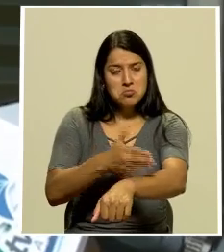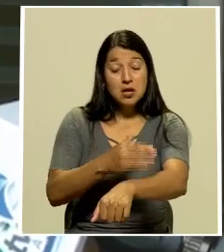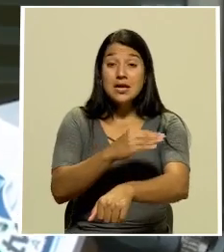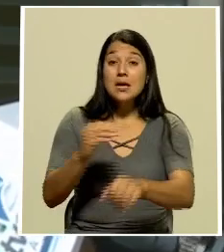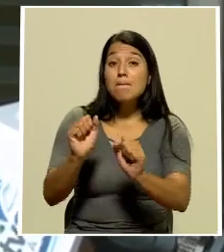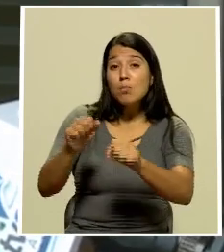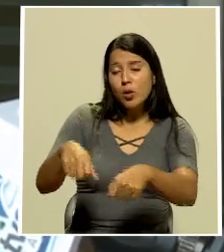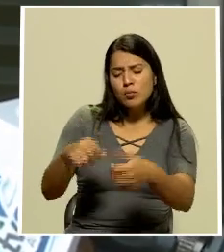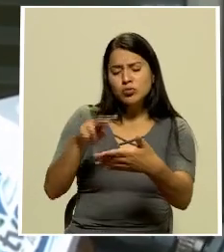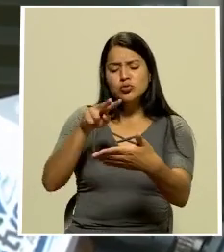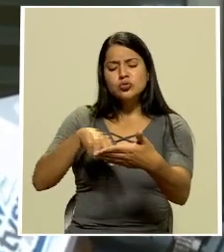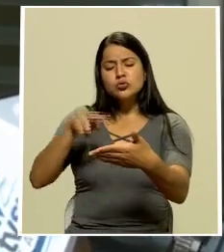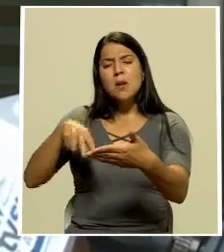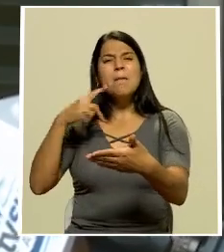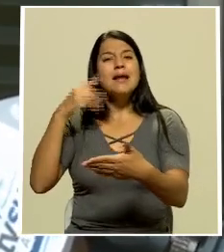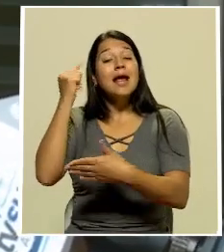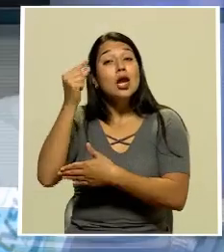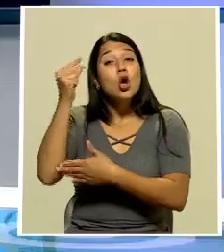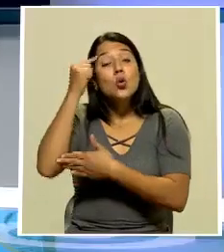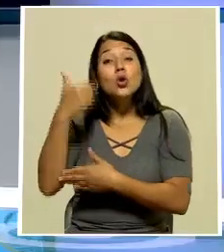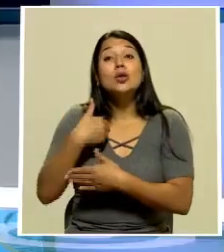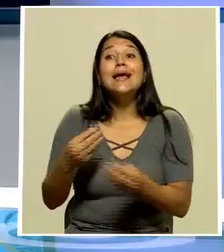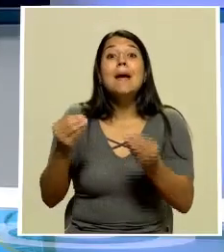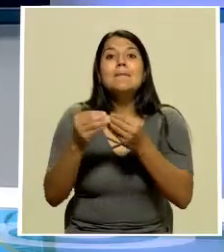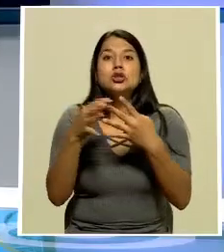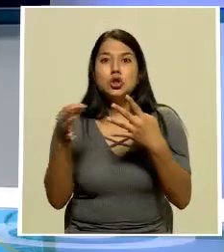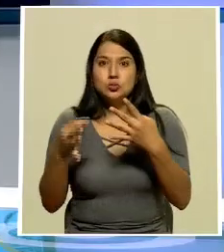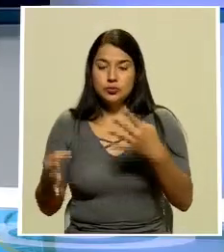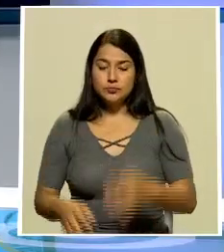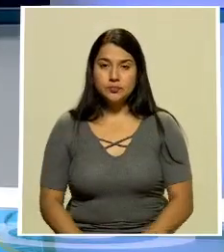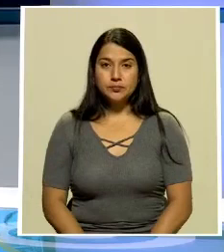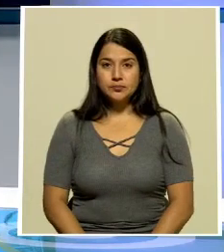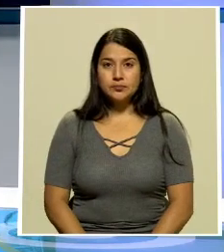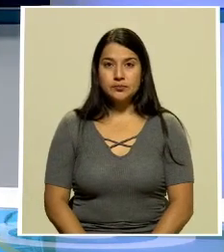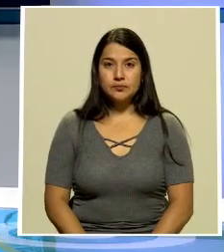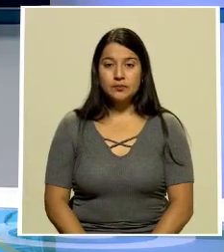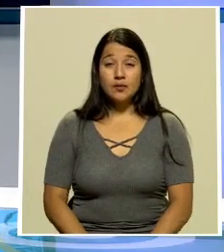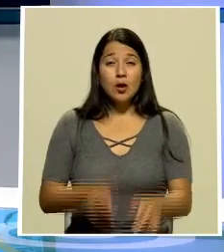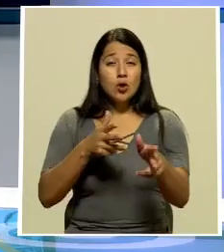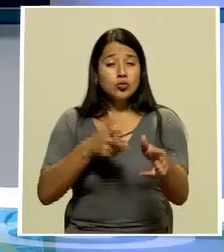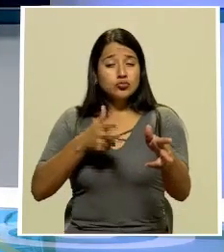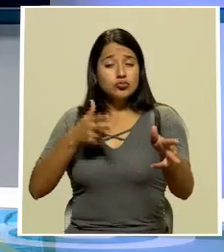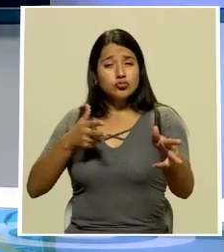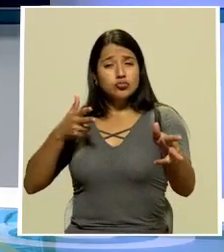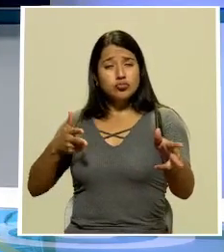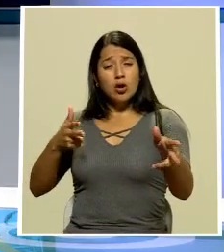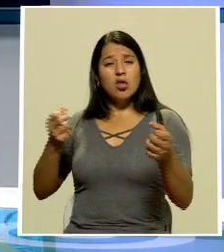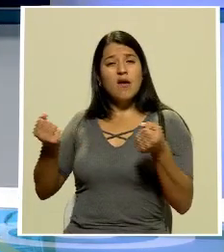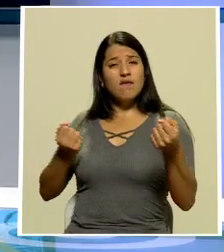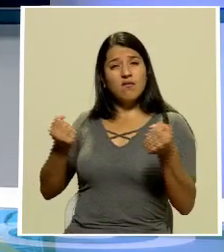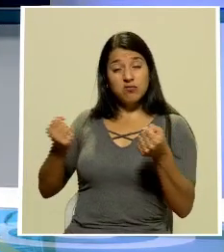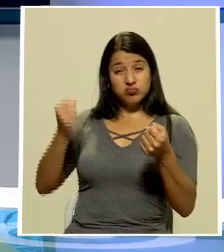revisando para que el gobierno tenga material para volver a construir, ¿verdad? Las filas de camiones en la frontera de Paso